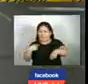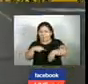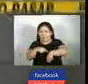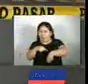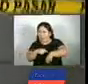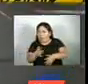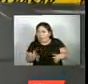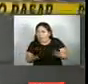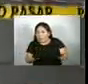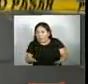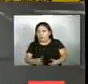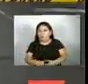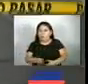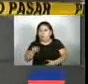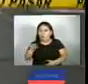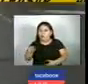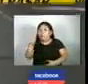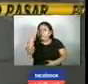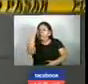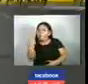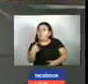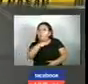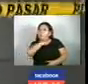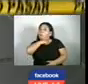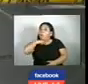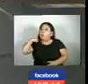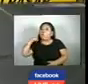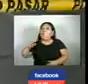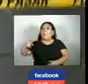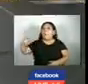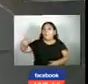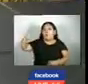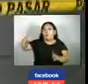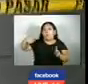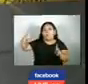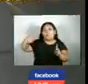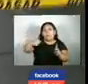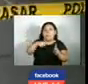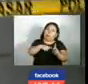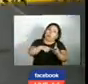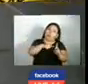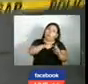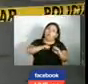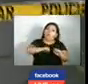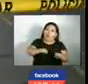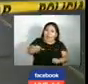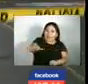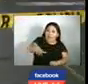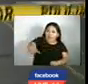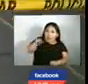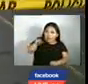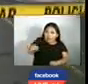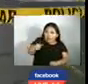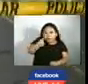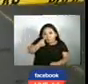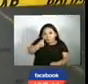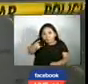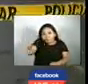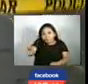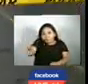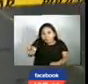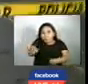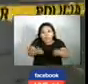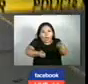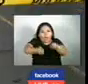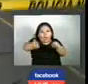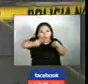en los últimos minutos un asesinato con arma de fuego. Hay una persona fallecida por arma de fuego en el lugar. Ahí podemos observar un pickup